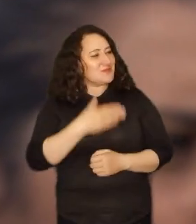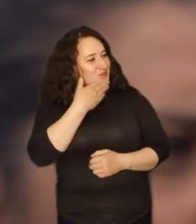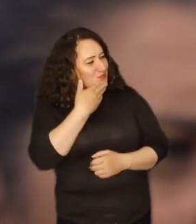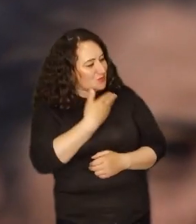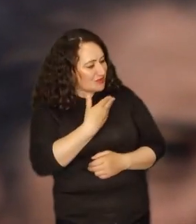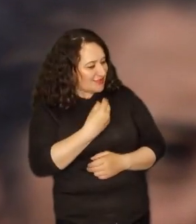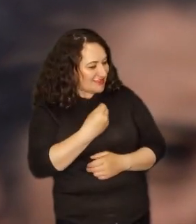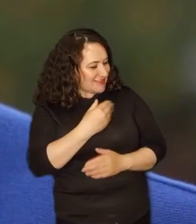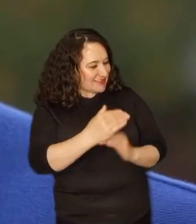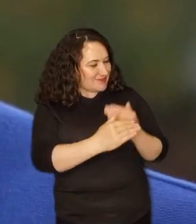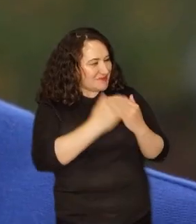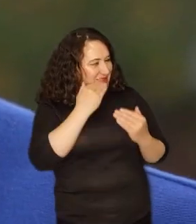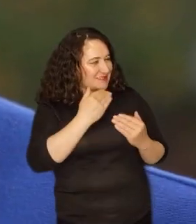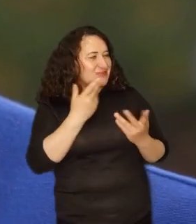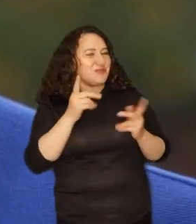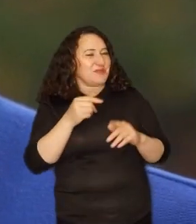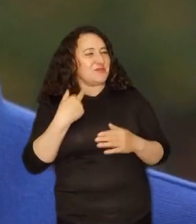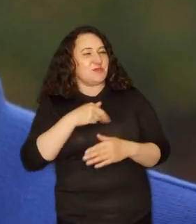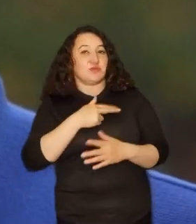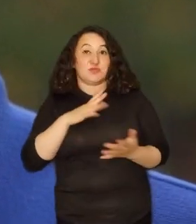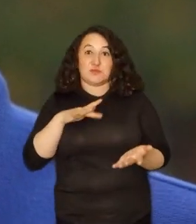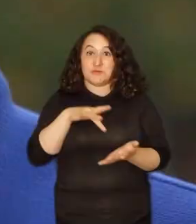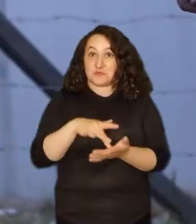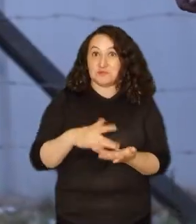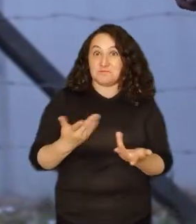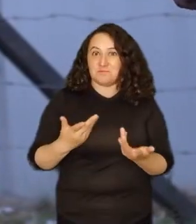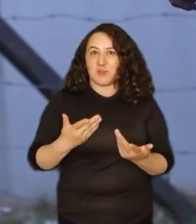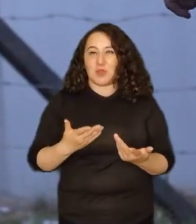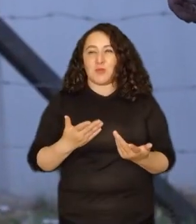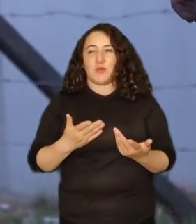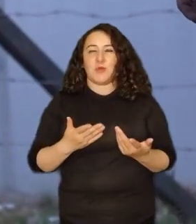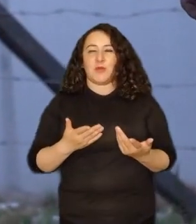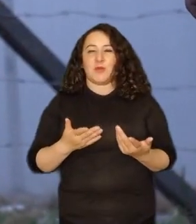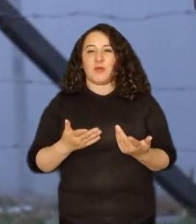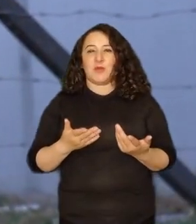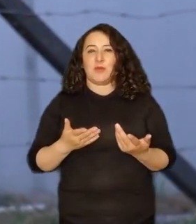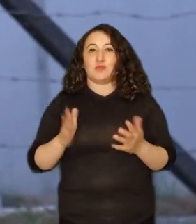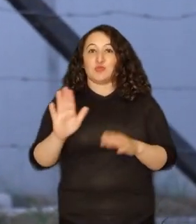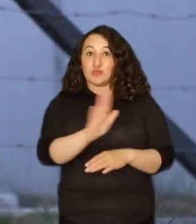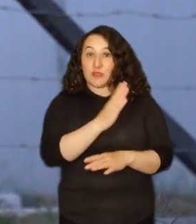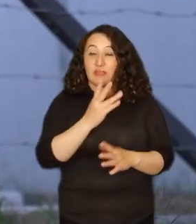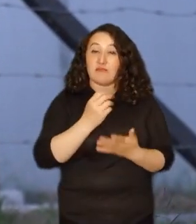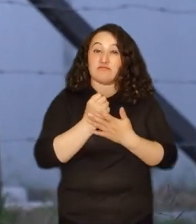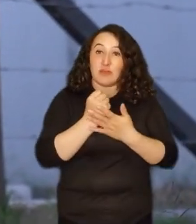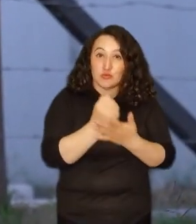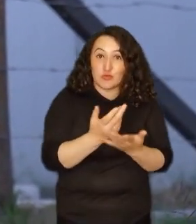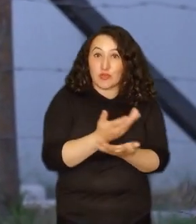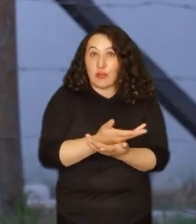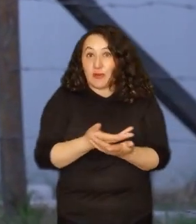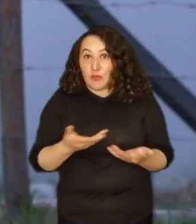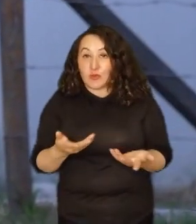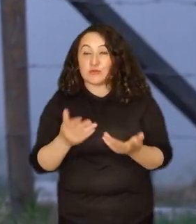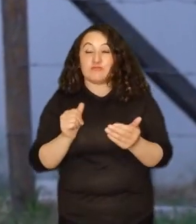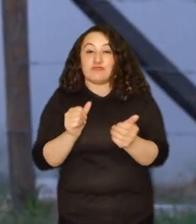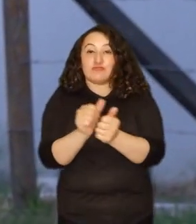Listo, Wilson, muchas gracias por la invitación, por permitirnos hacer parte de ustedes, poderles